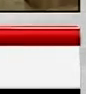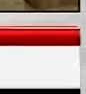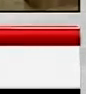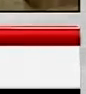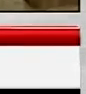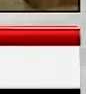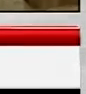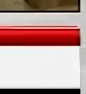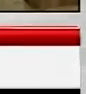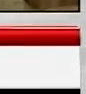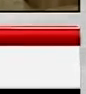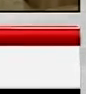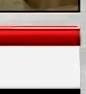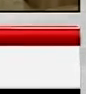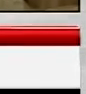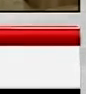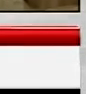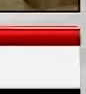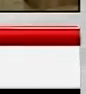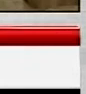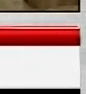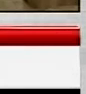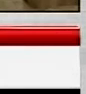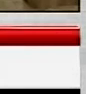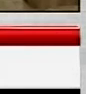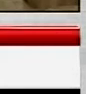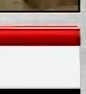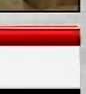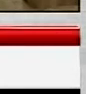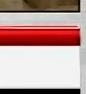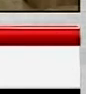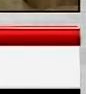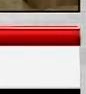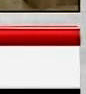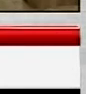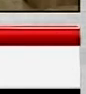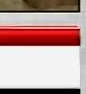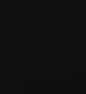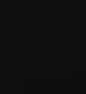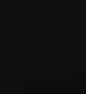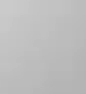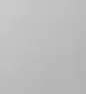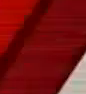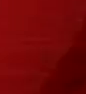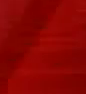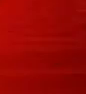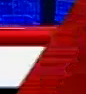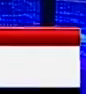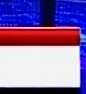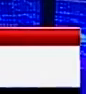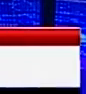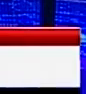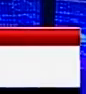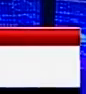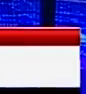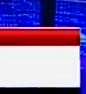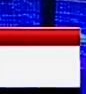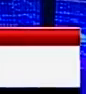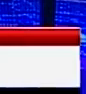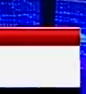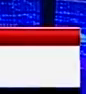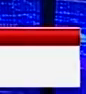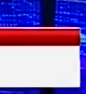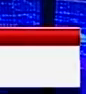por la agenda el día de hoy también se ha debatido el tema de la jubilación